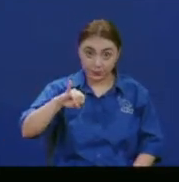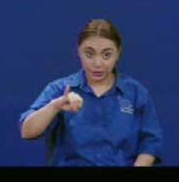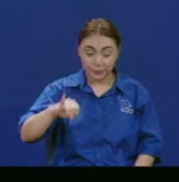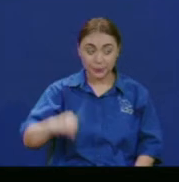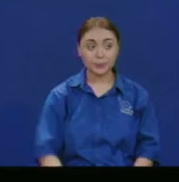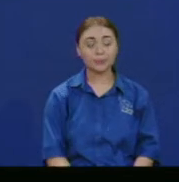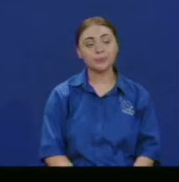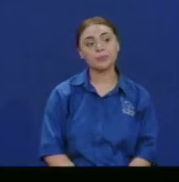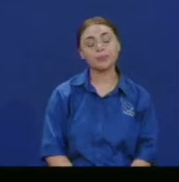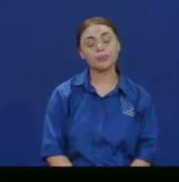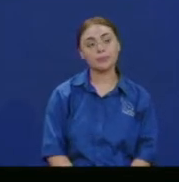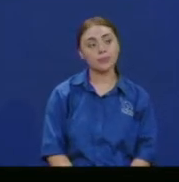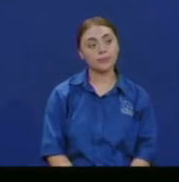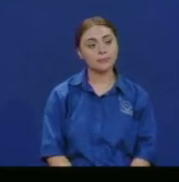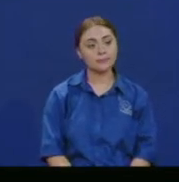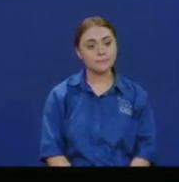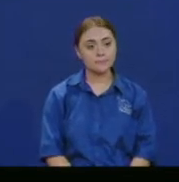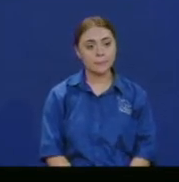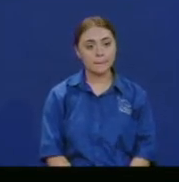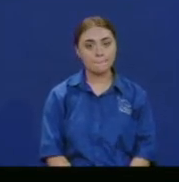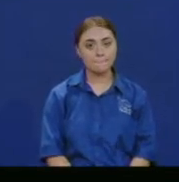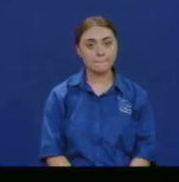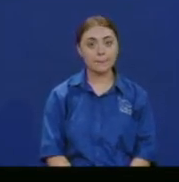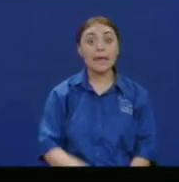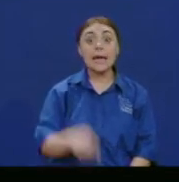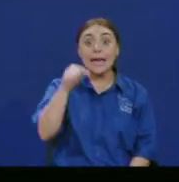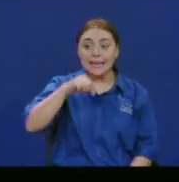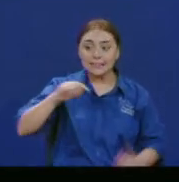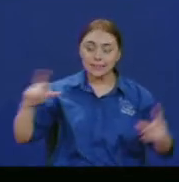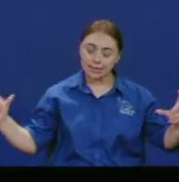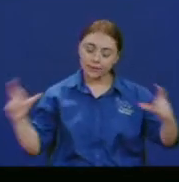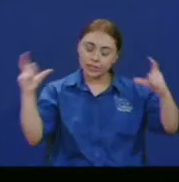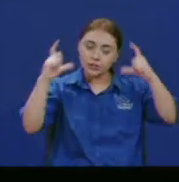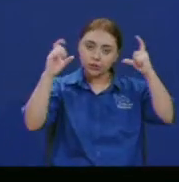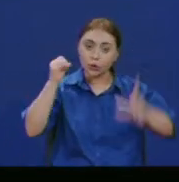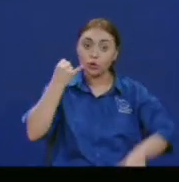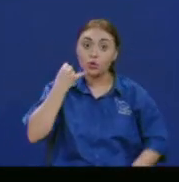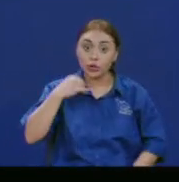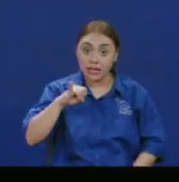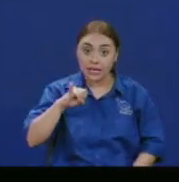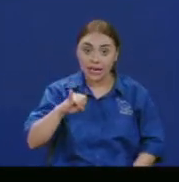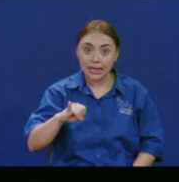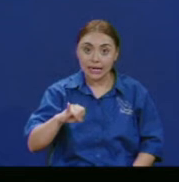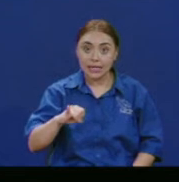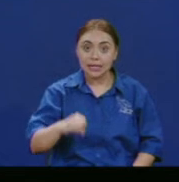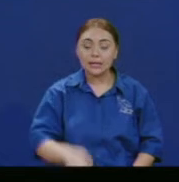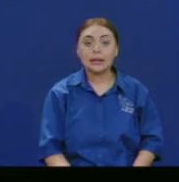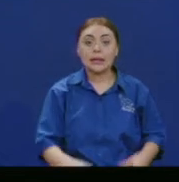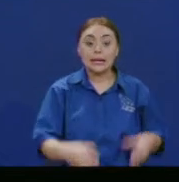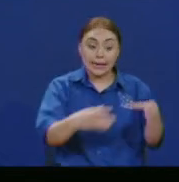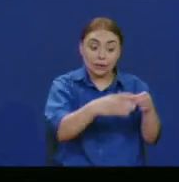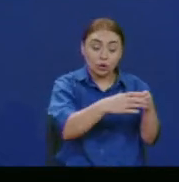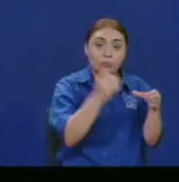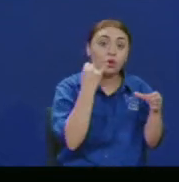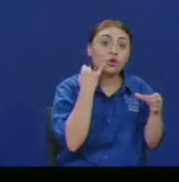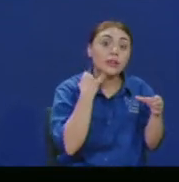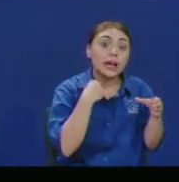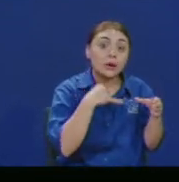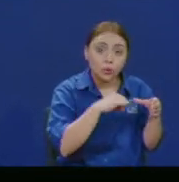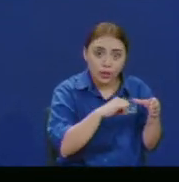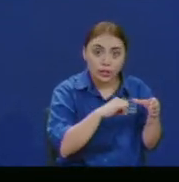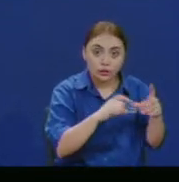aprendemos, que la Pascua se celebraba el 14 del primer